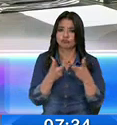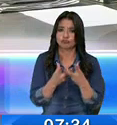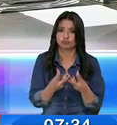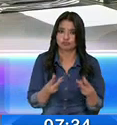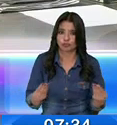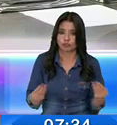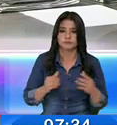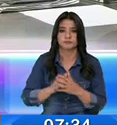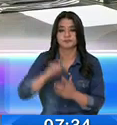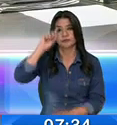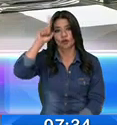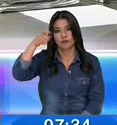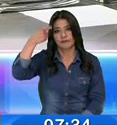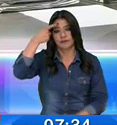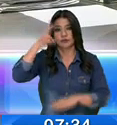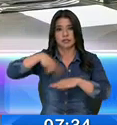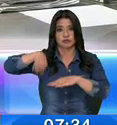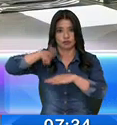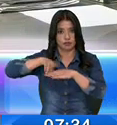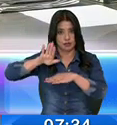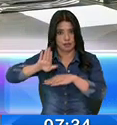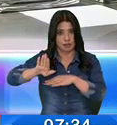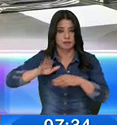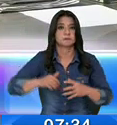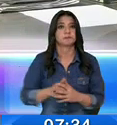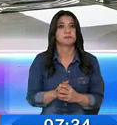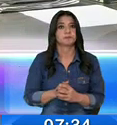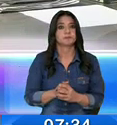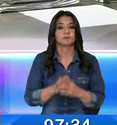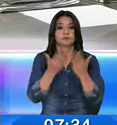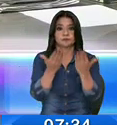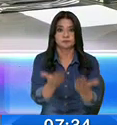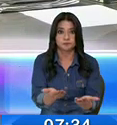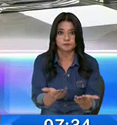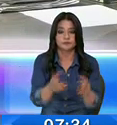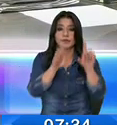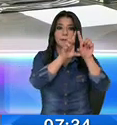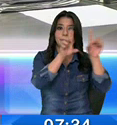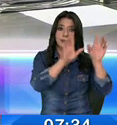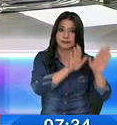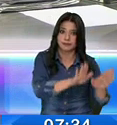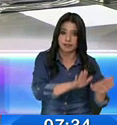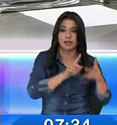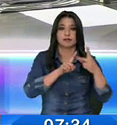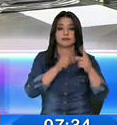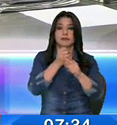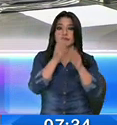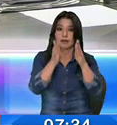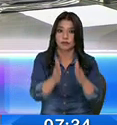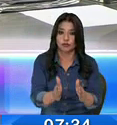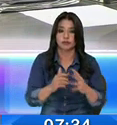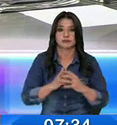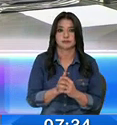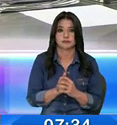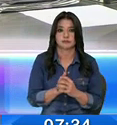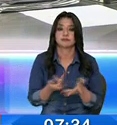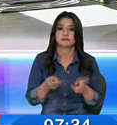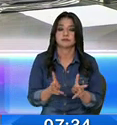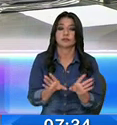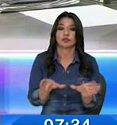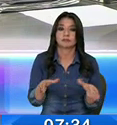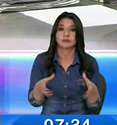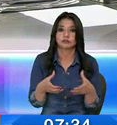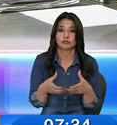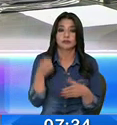presente el gobierno nacional en representación obviamente del estado estuviera un sector empresarial estuvieron los trabajadores estuvo la comisión